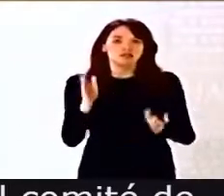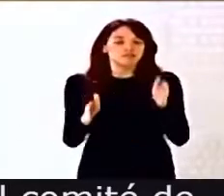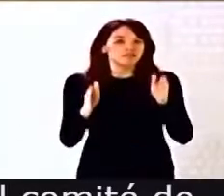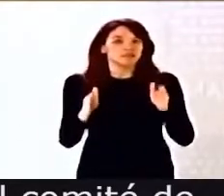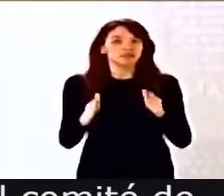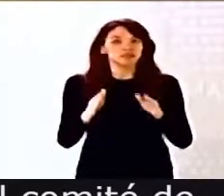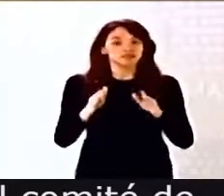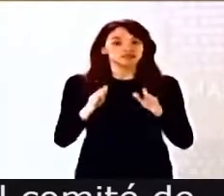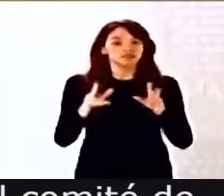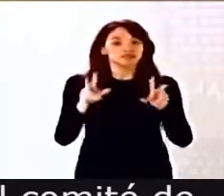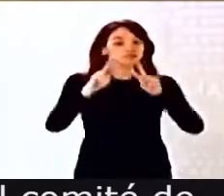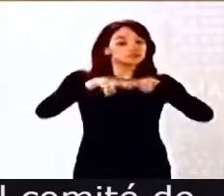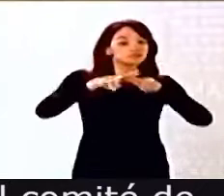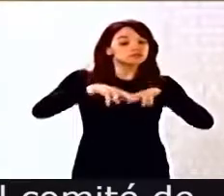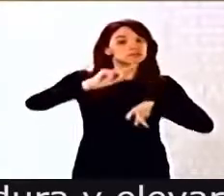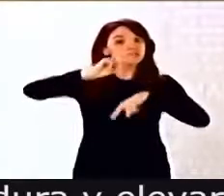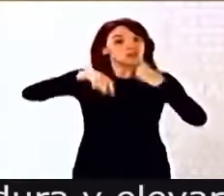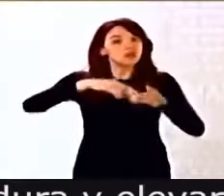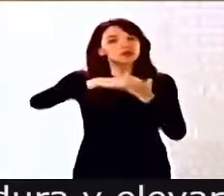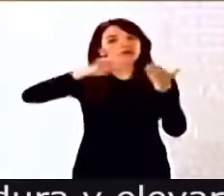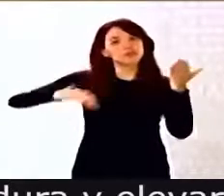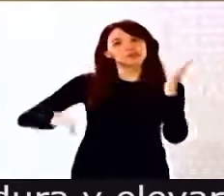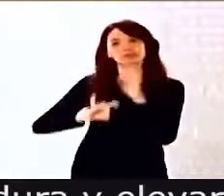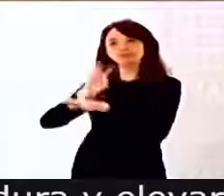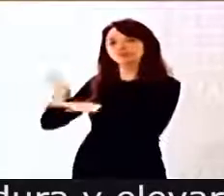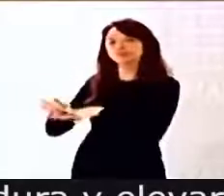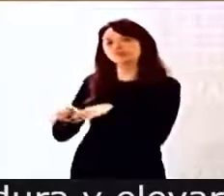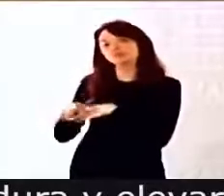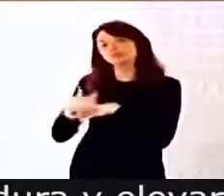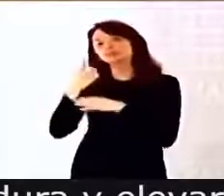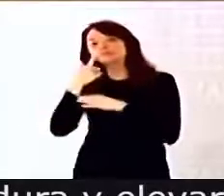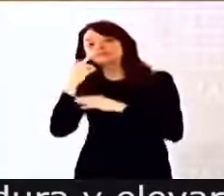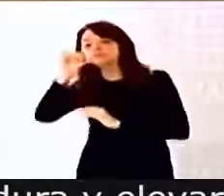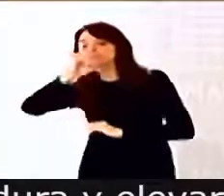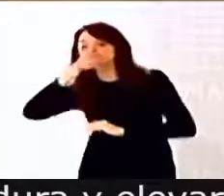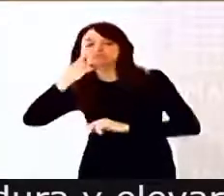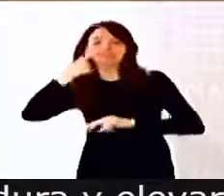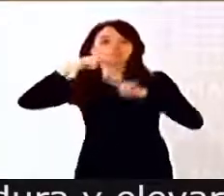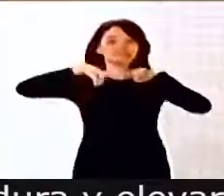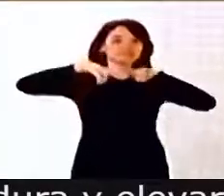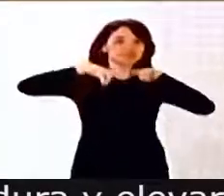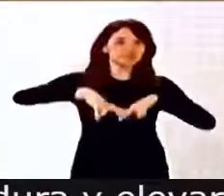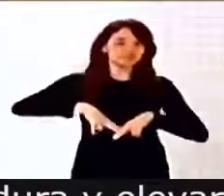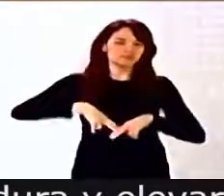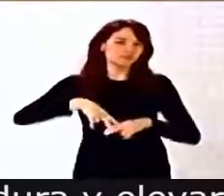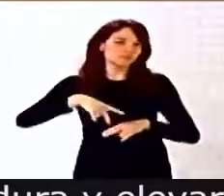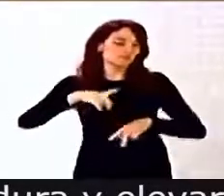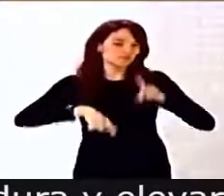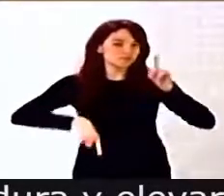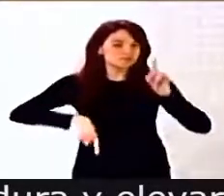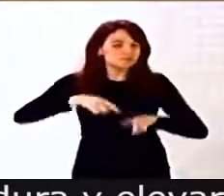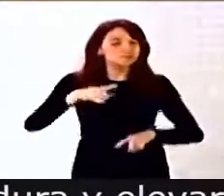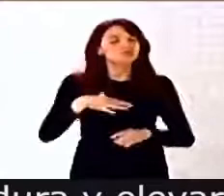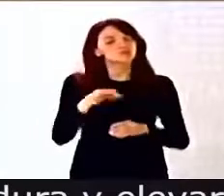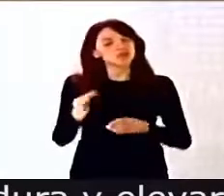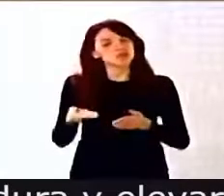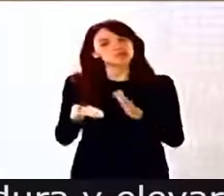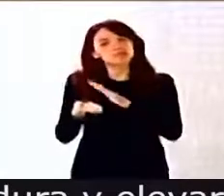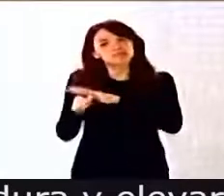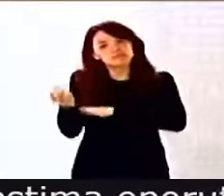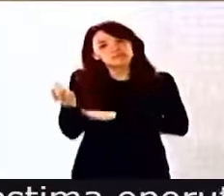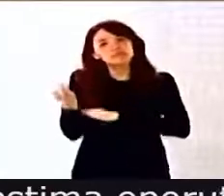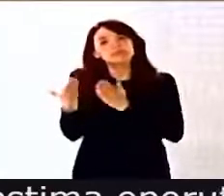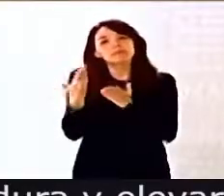informe al Consejo de Gobierno de la Junta de Extremadura para que, si así lo estima oportuno, lo pueda solicitar al Gobierno de